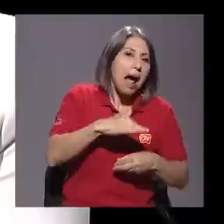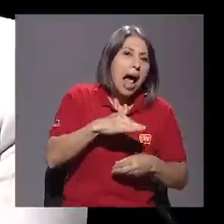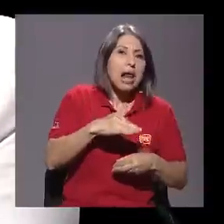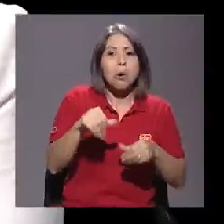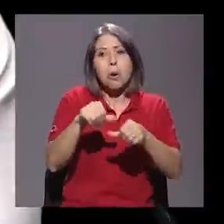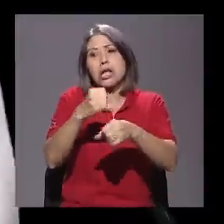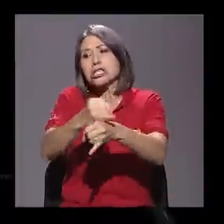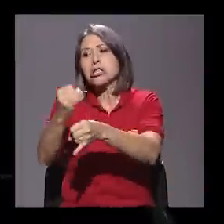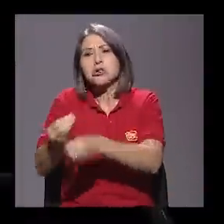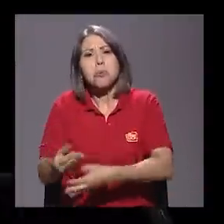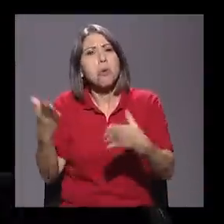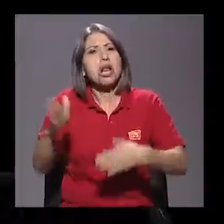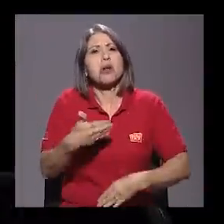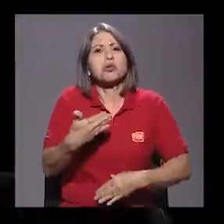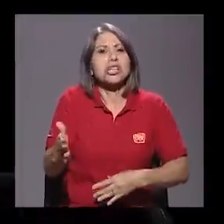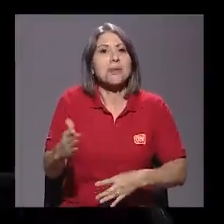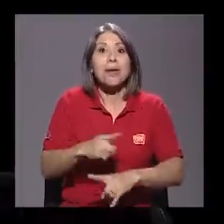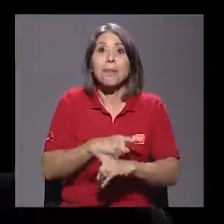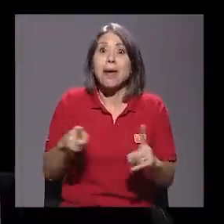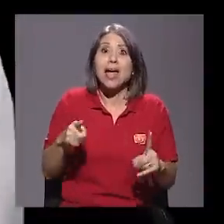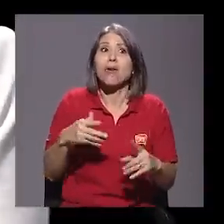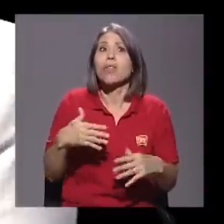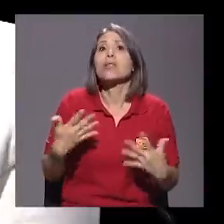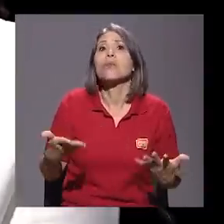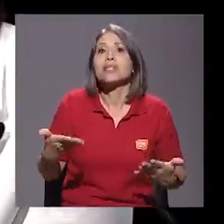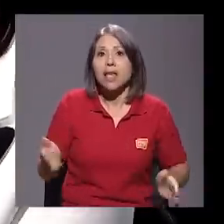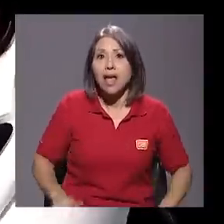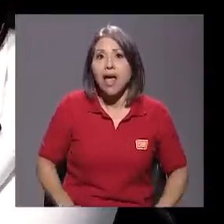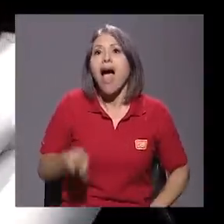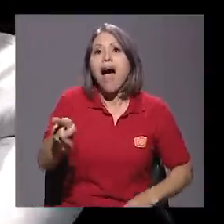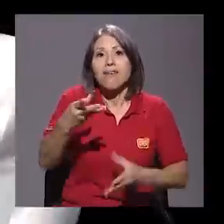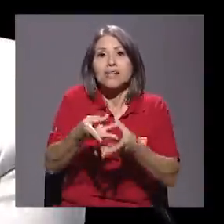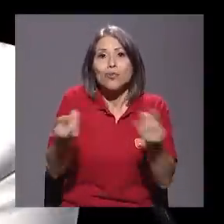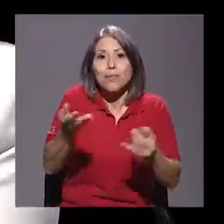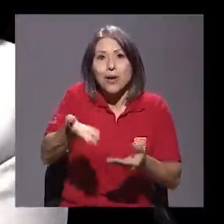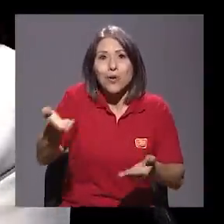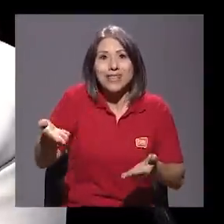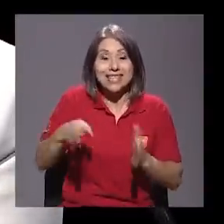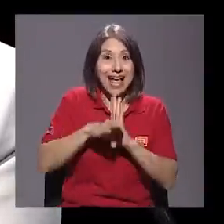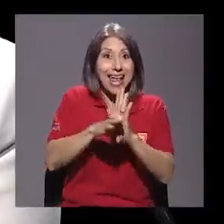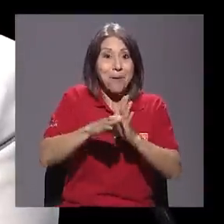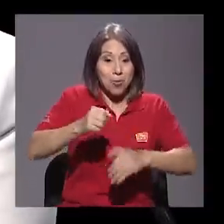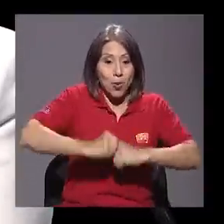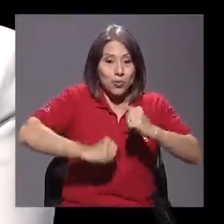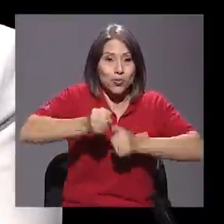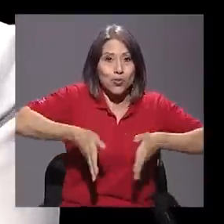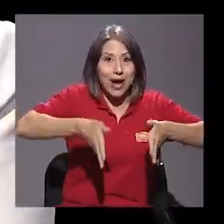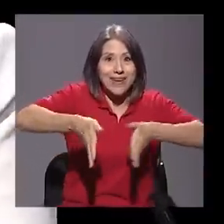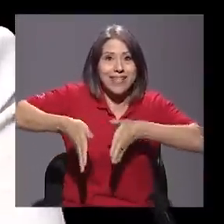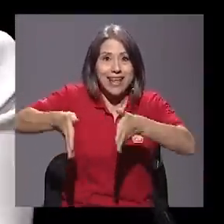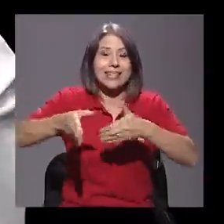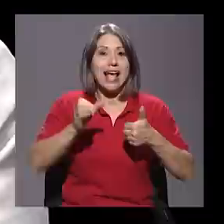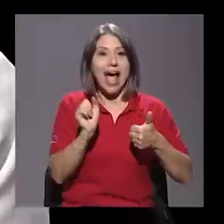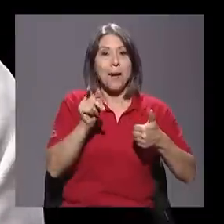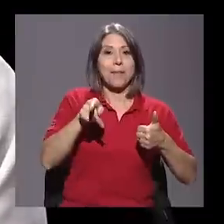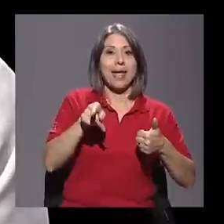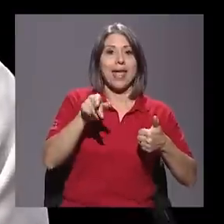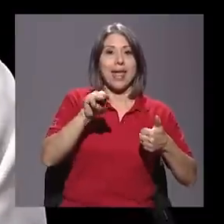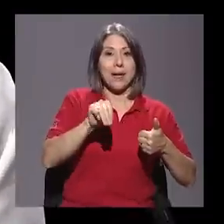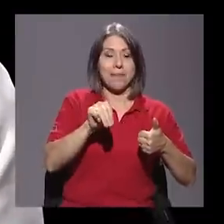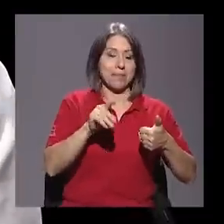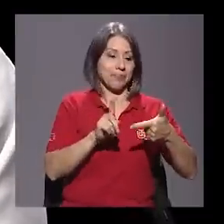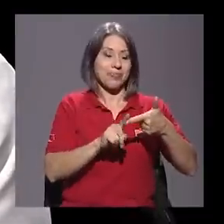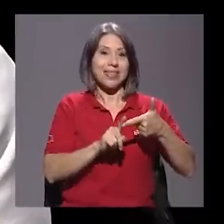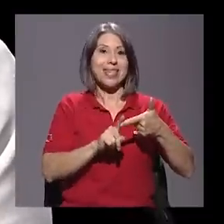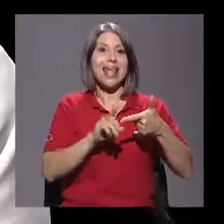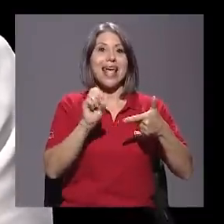sirve, pero al final es quien resuelve un montón de cosas, APM igual Terminals. En las carreteras. Entonces, APM Terminals, por un lado, la Standard Fruit